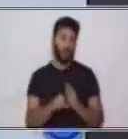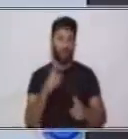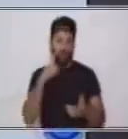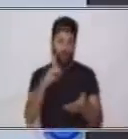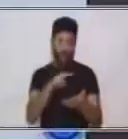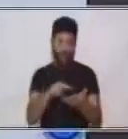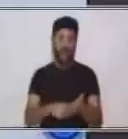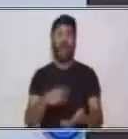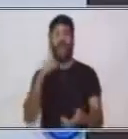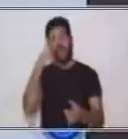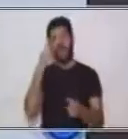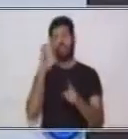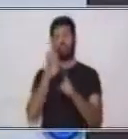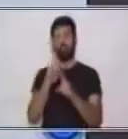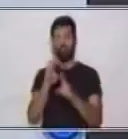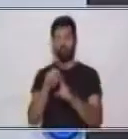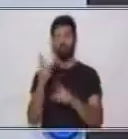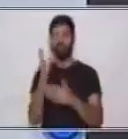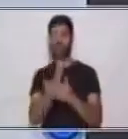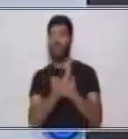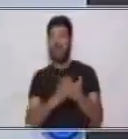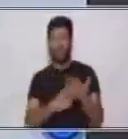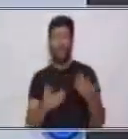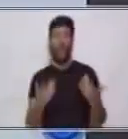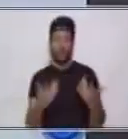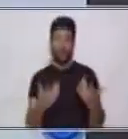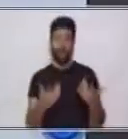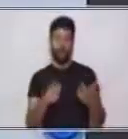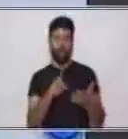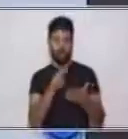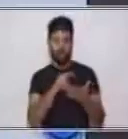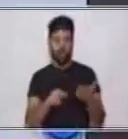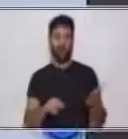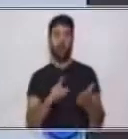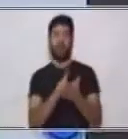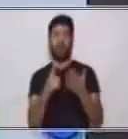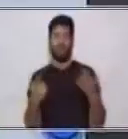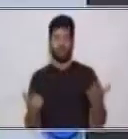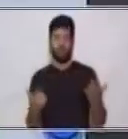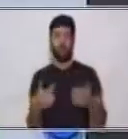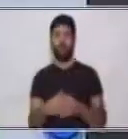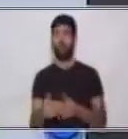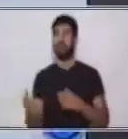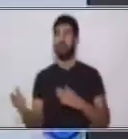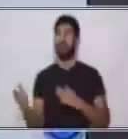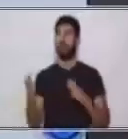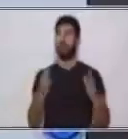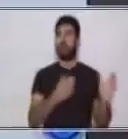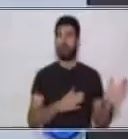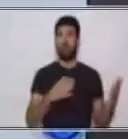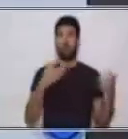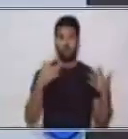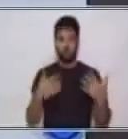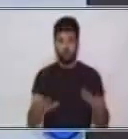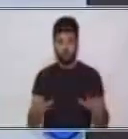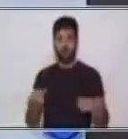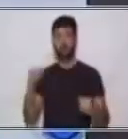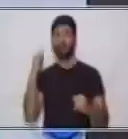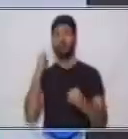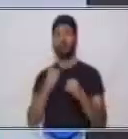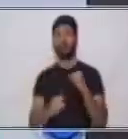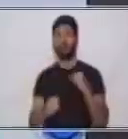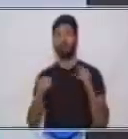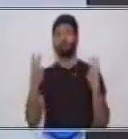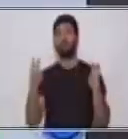chistes, algún cómic también, eso es importante, también entra dentro de la lectura. Entonces, por último, podemos hablar sobre